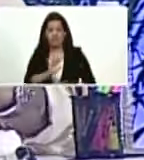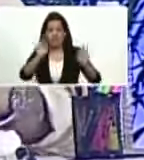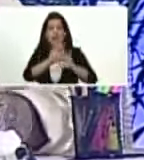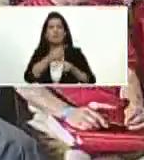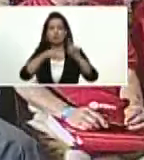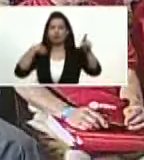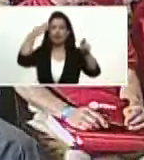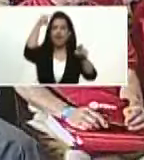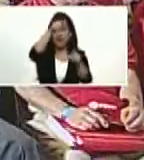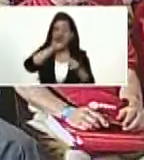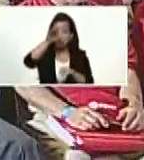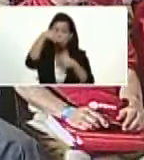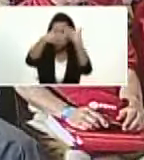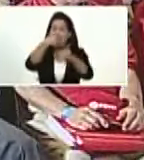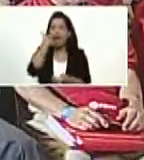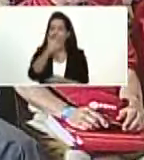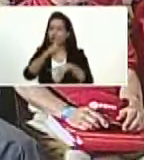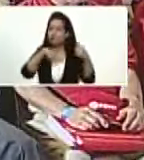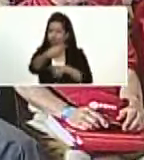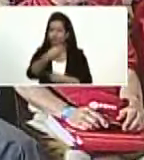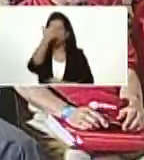secar.